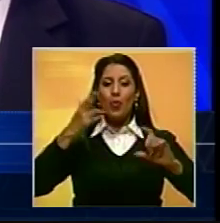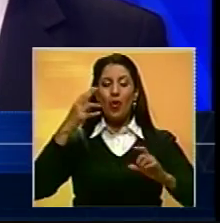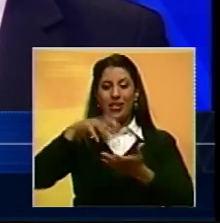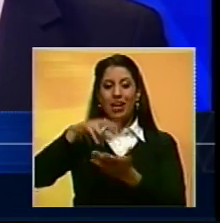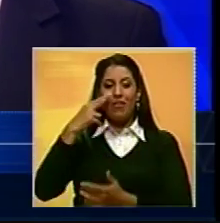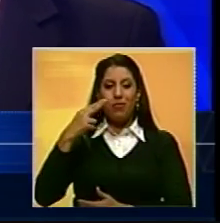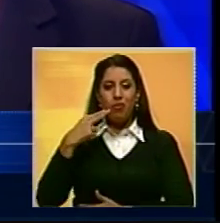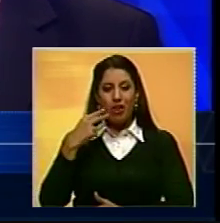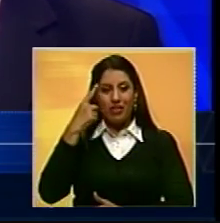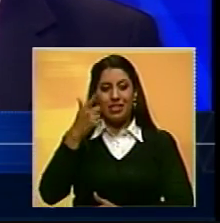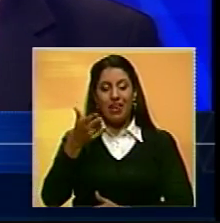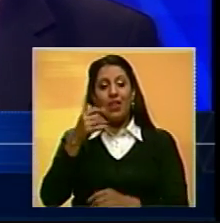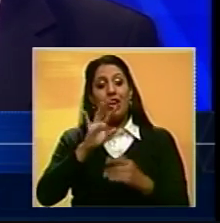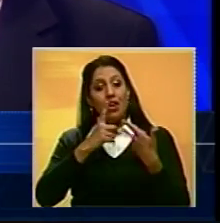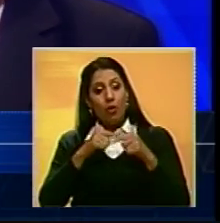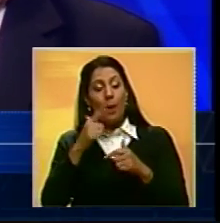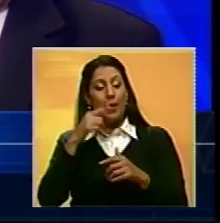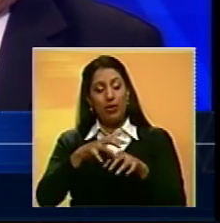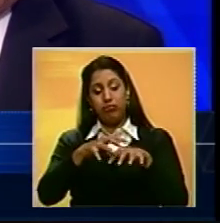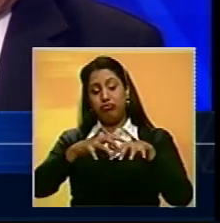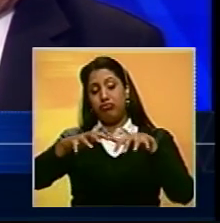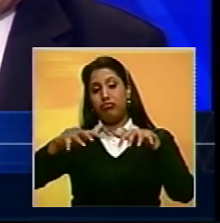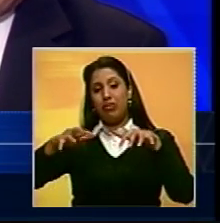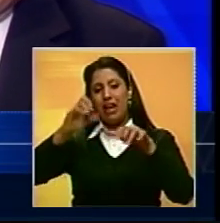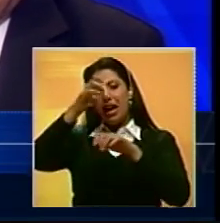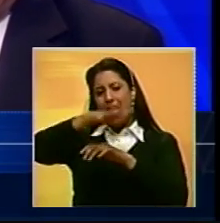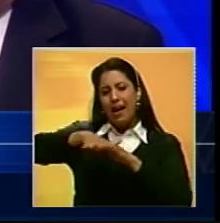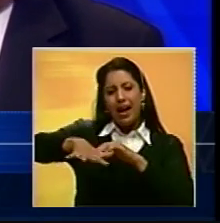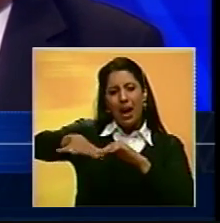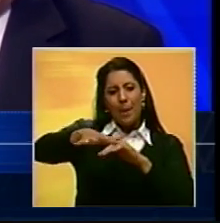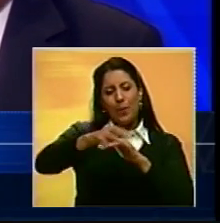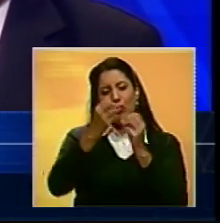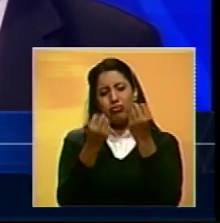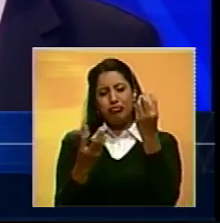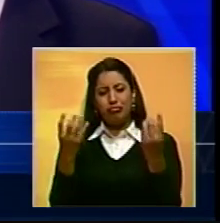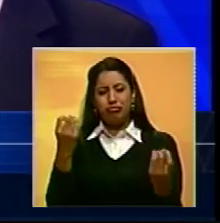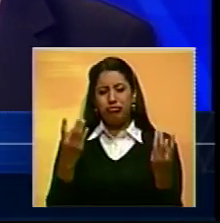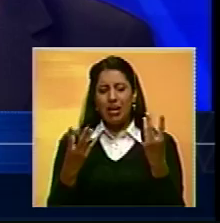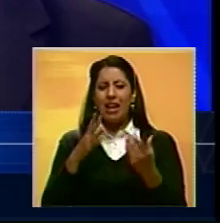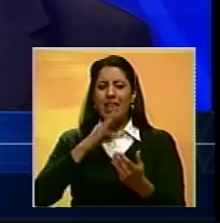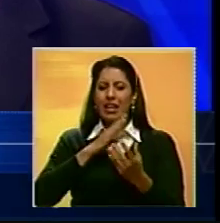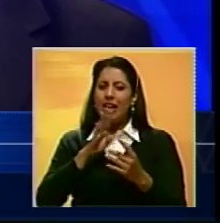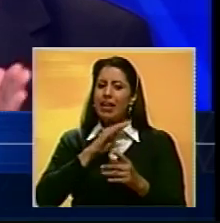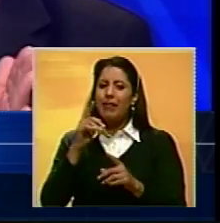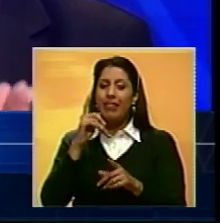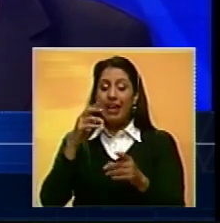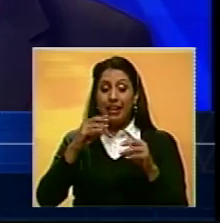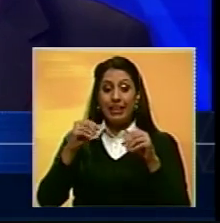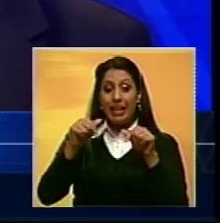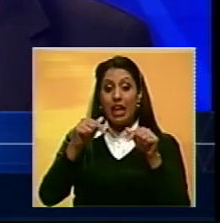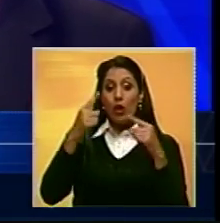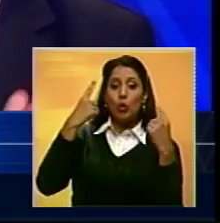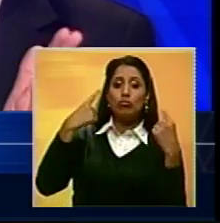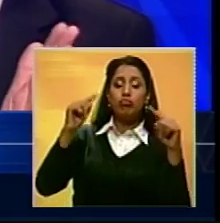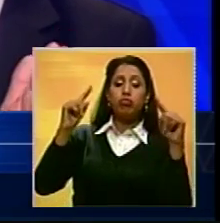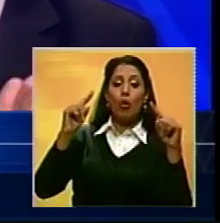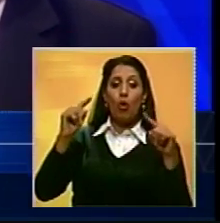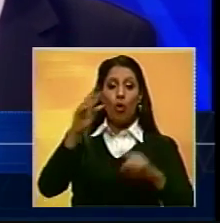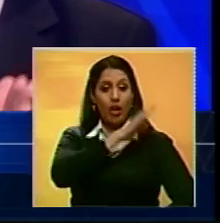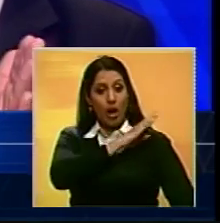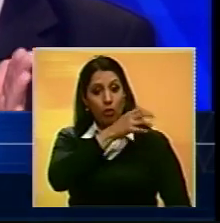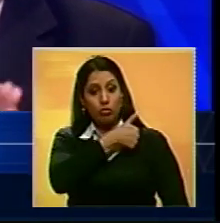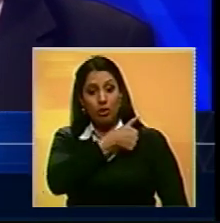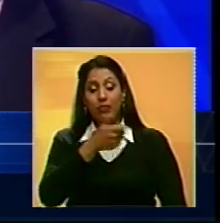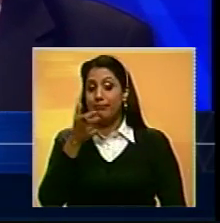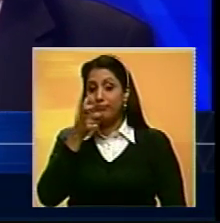por ejemplo en esas inmensidades de sabanas, de selvas, de llanuras, que a veces se convierten en tierras de nadie. Y las